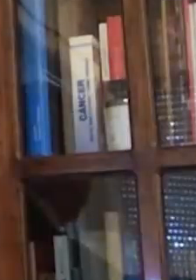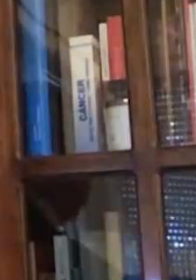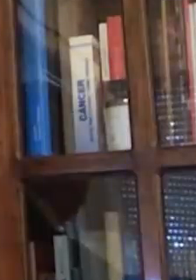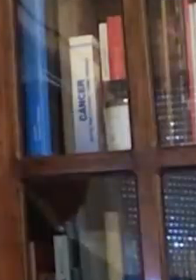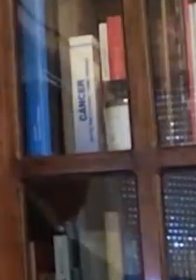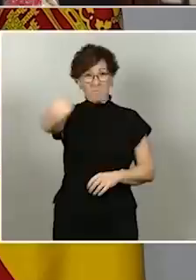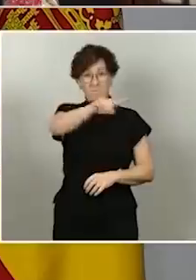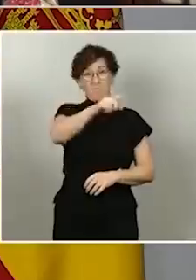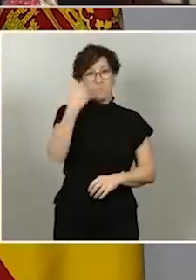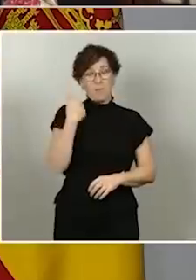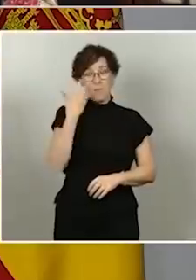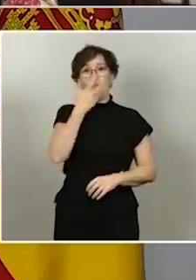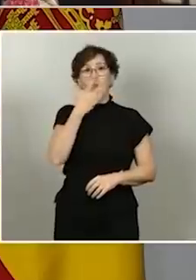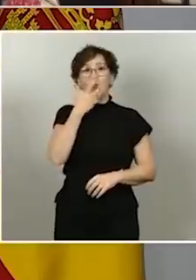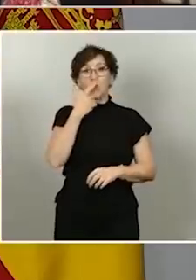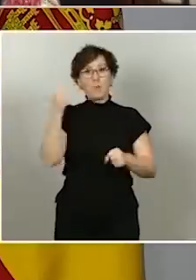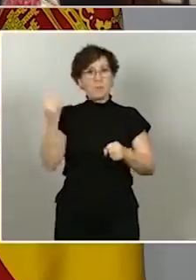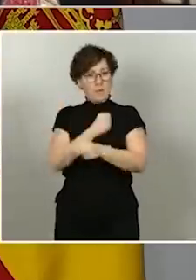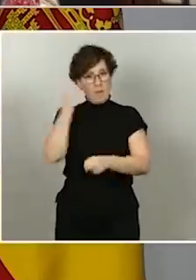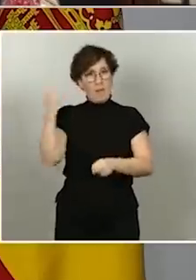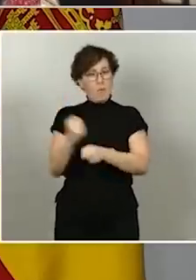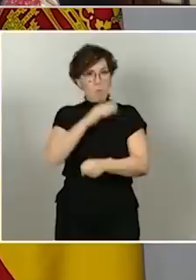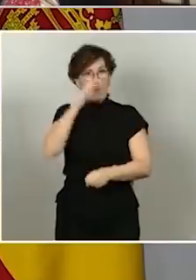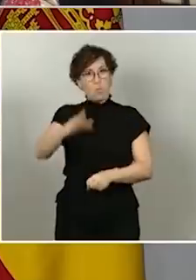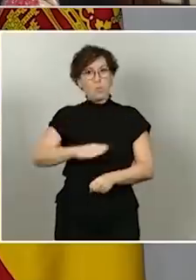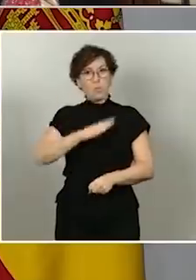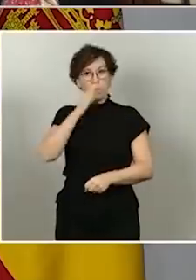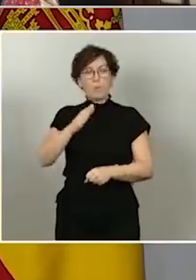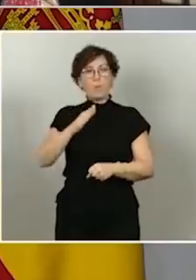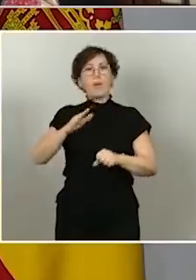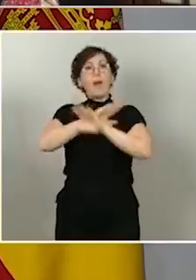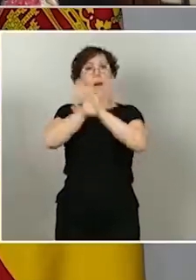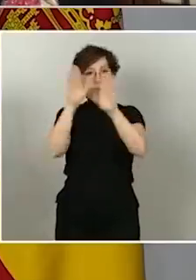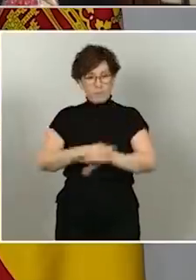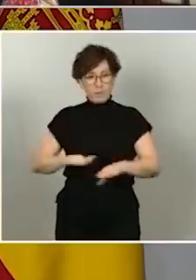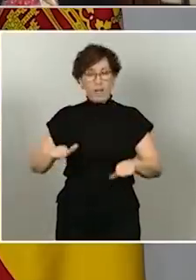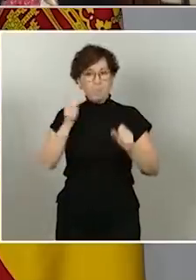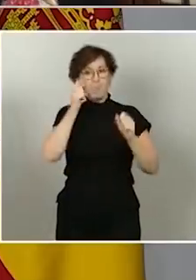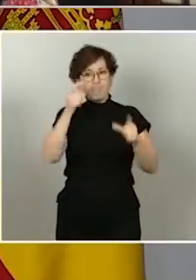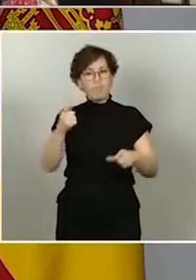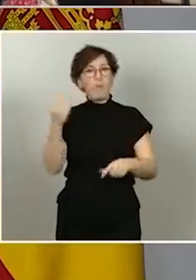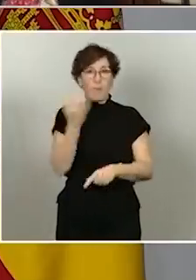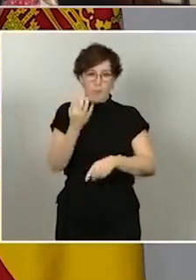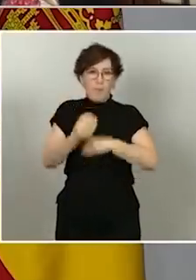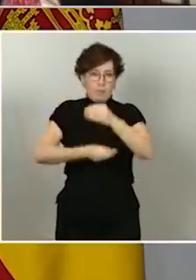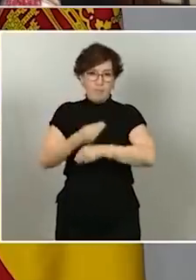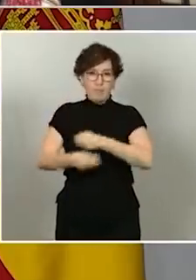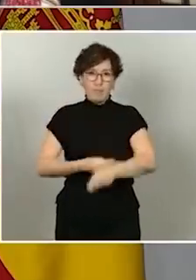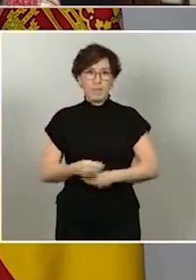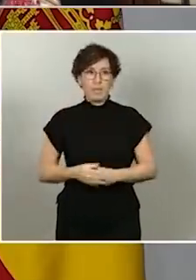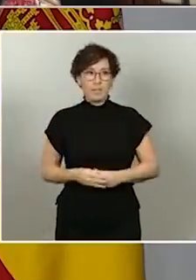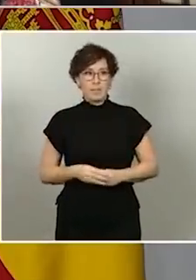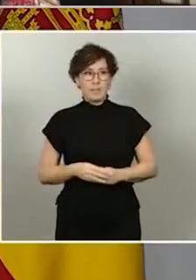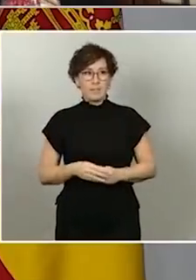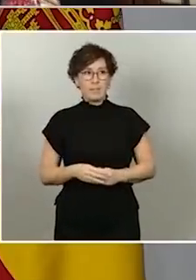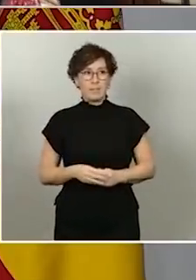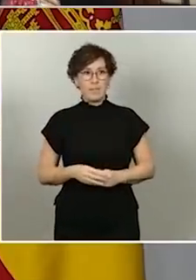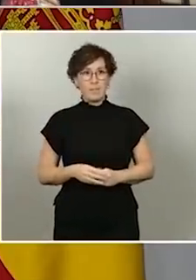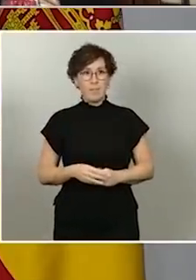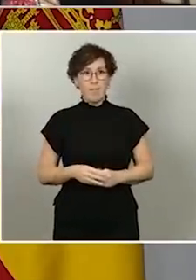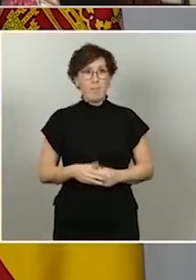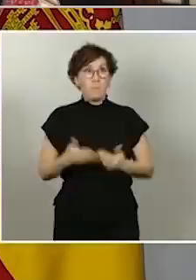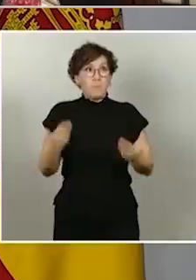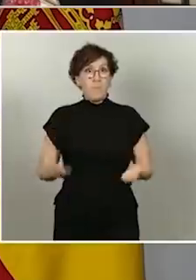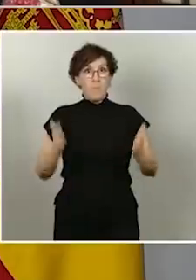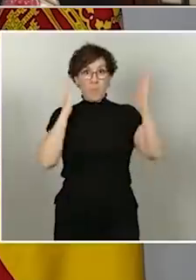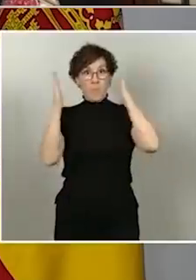contundente pues a decir que aquello no era una institución sino una remodelación algo que no se creía nadie y que evidentemente no se